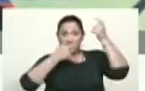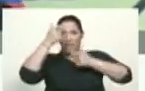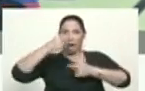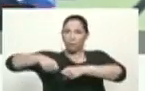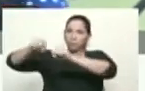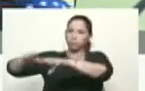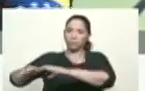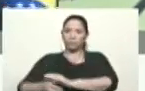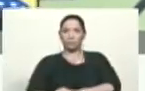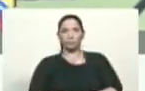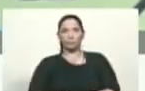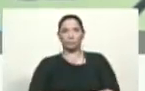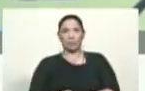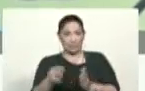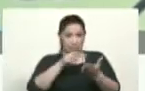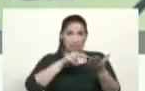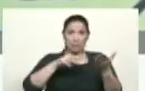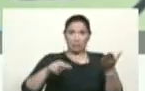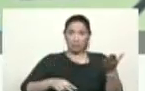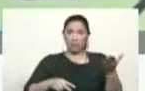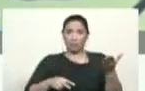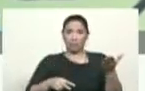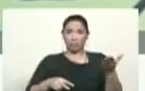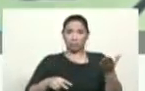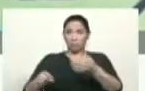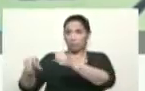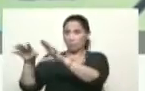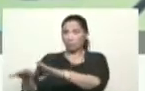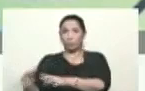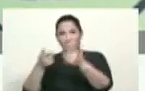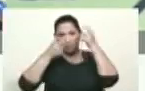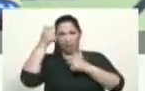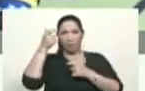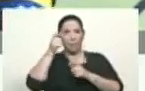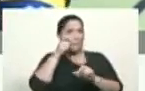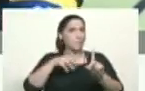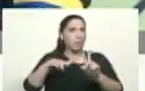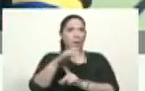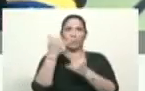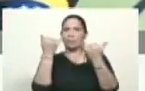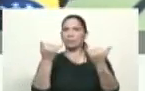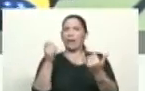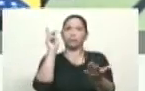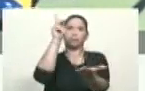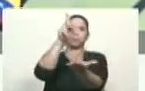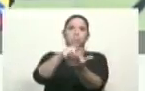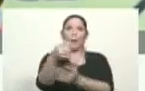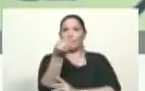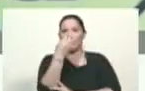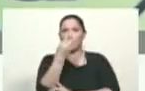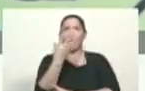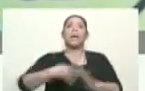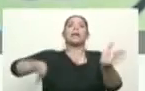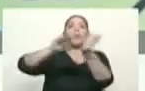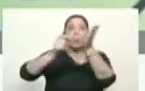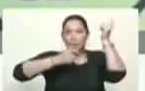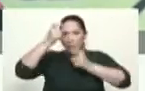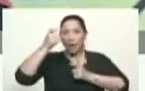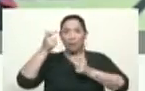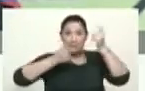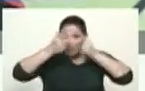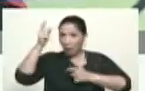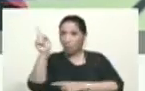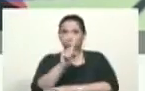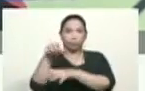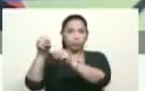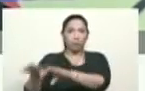renunciado. Leyeron la renuncia de Chávez. Y el pueblo ya estaba en Miraflores diciendo, devuélvanos a Chávez, Chávez no renunció.